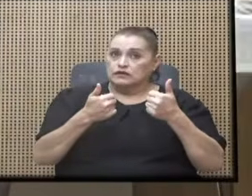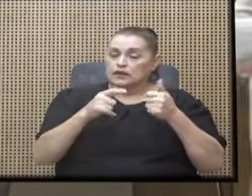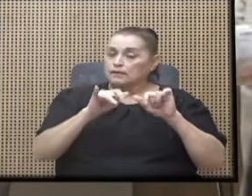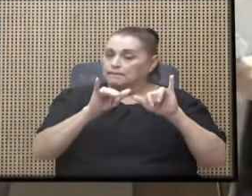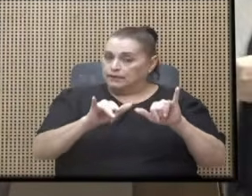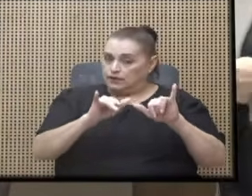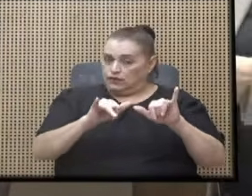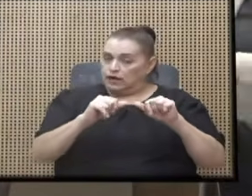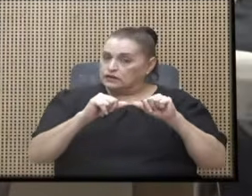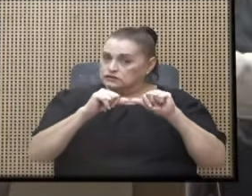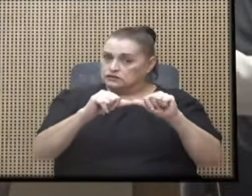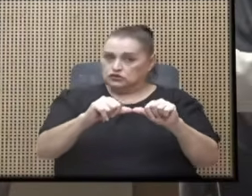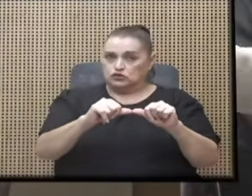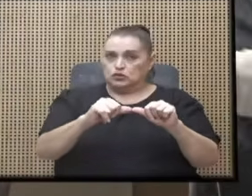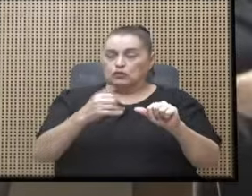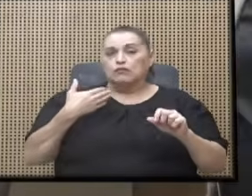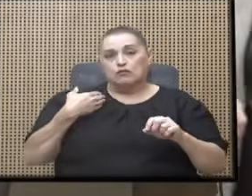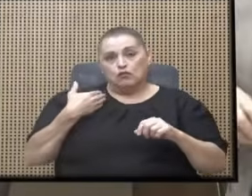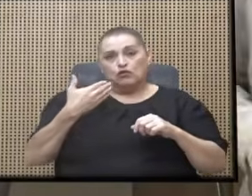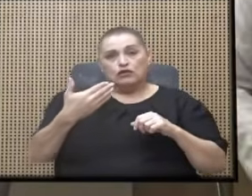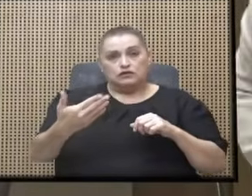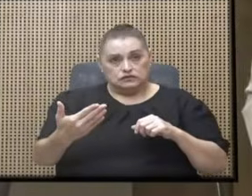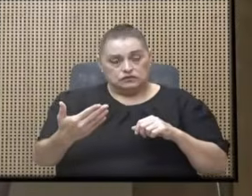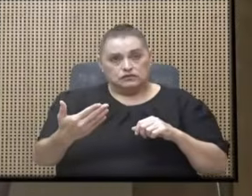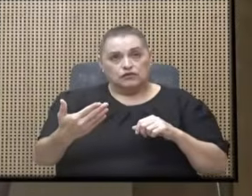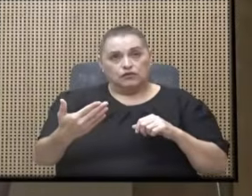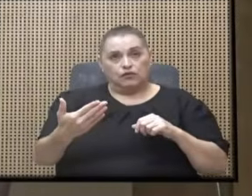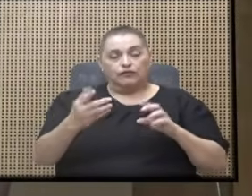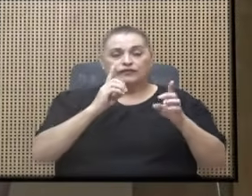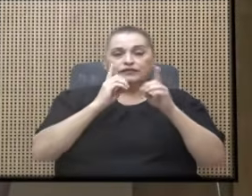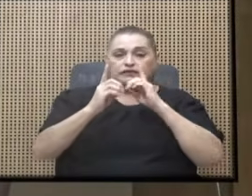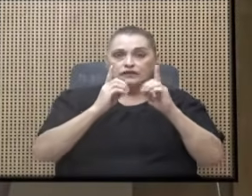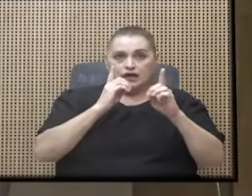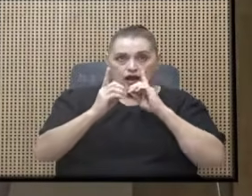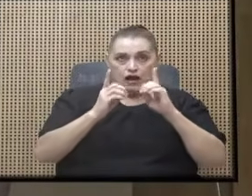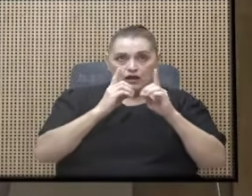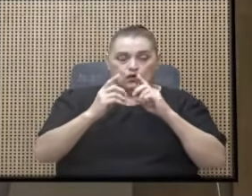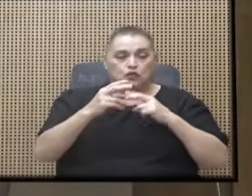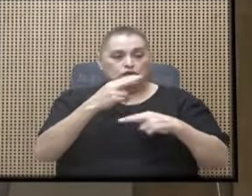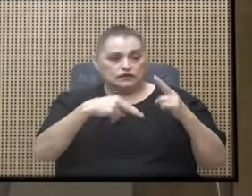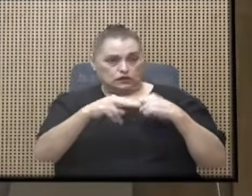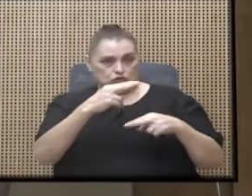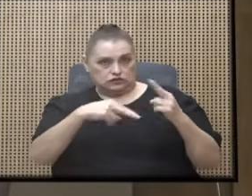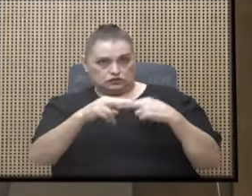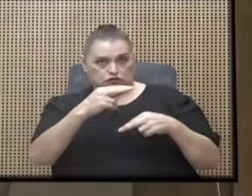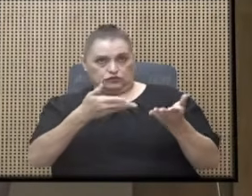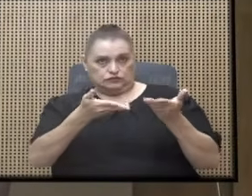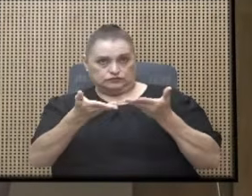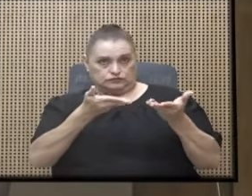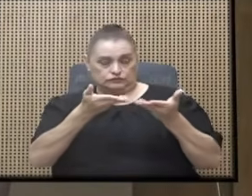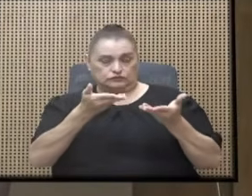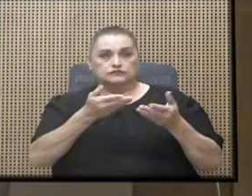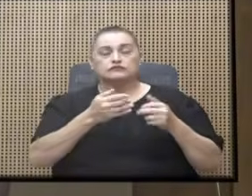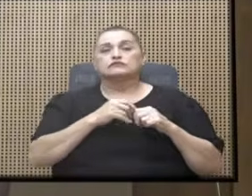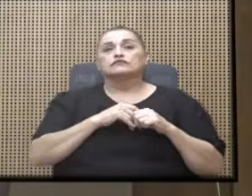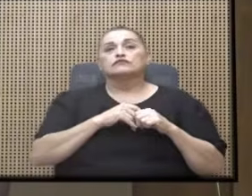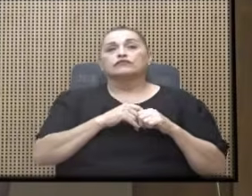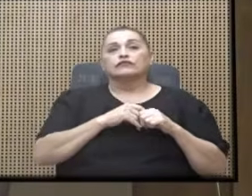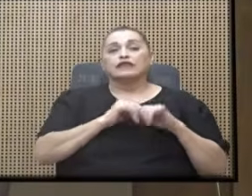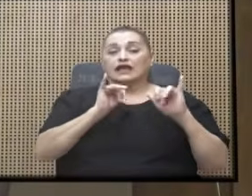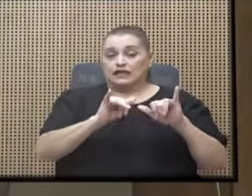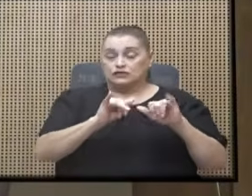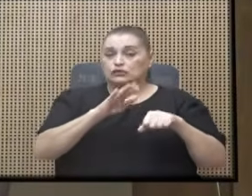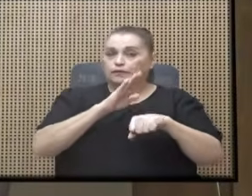prevaleció la vocación de diálogo y de negociación. Y eso nos